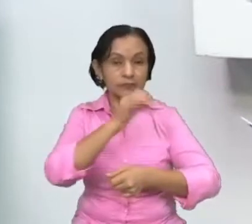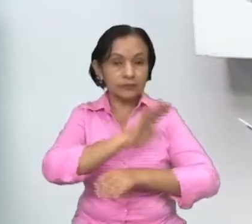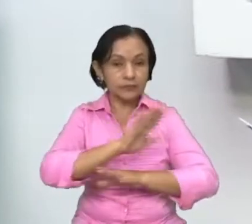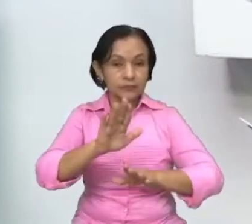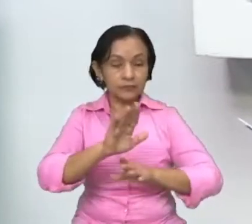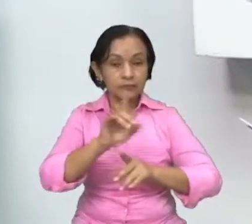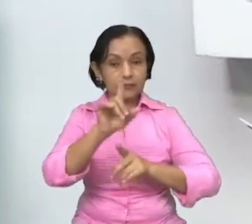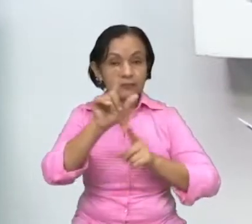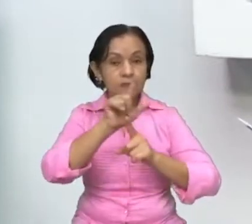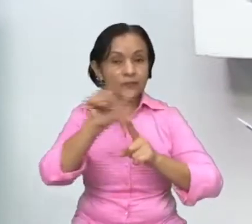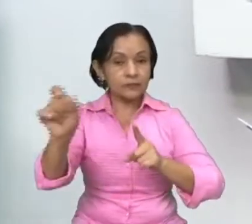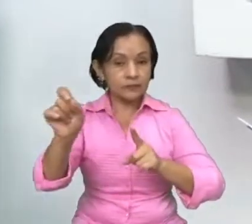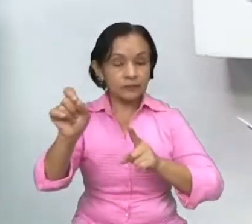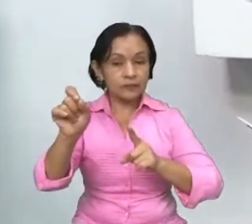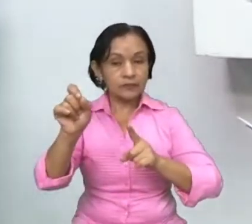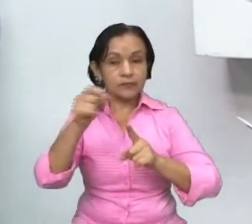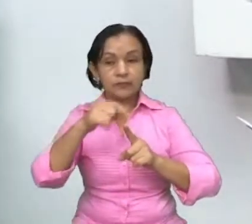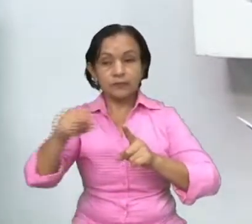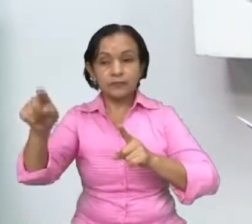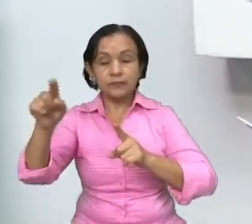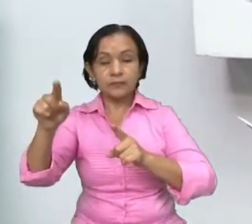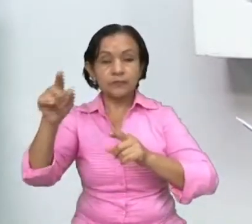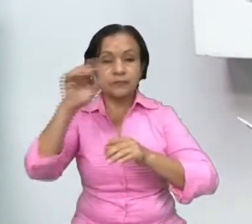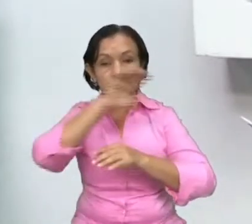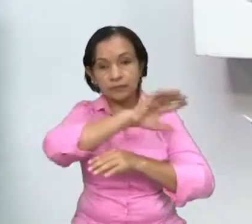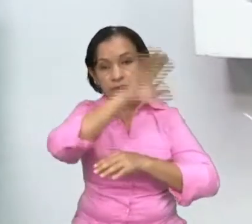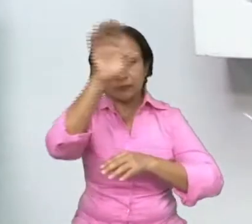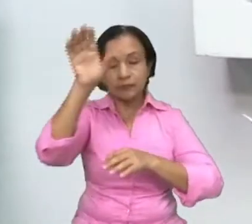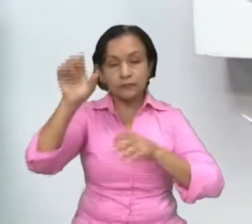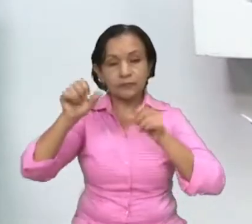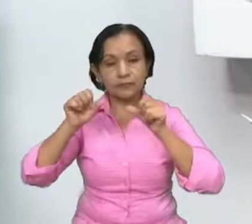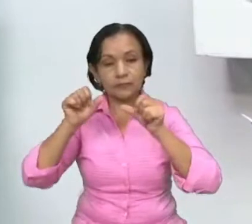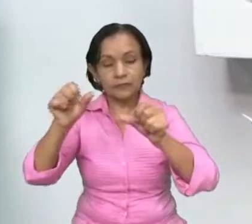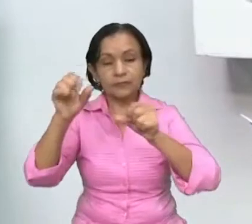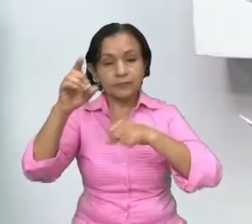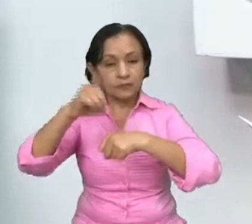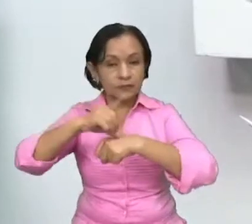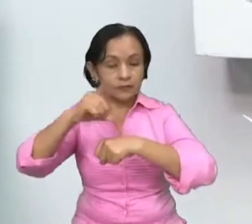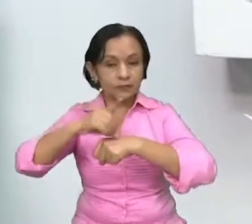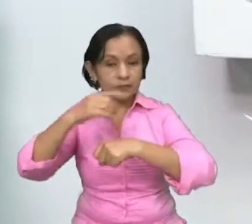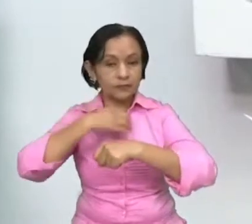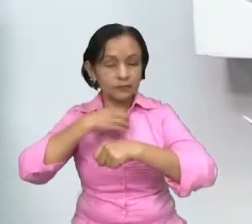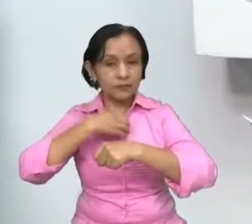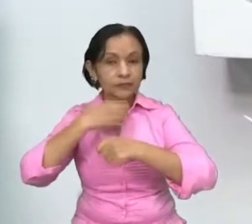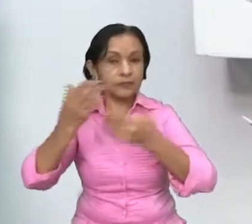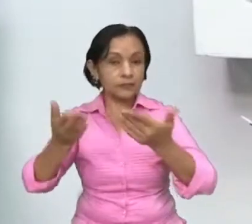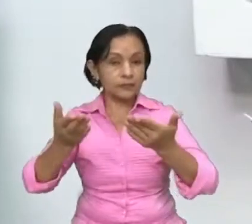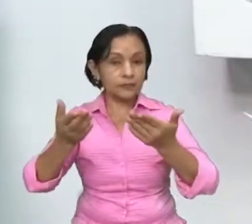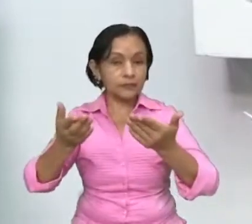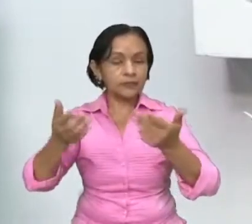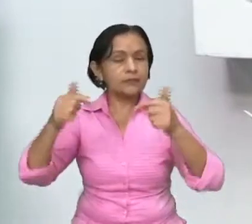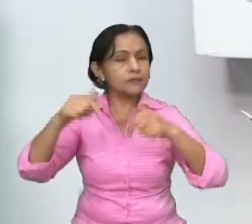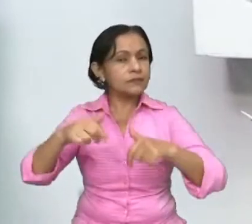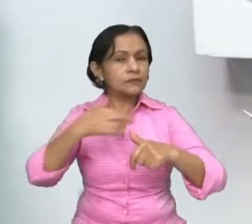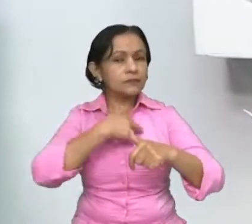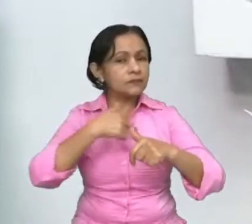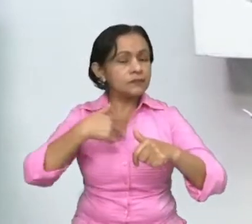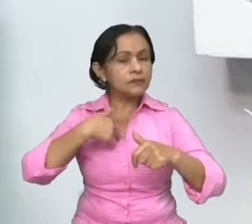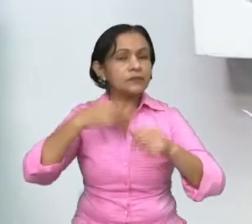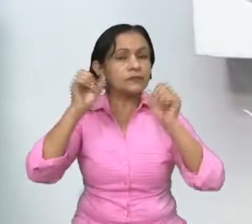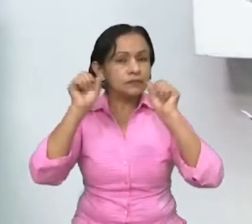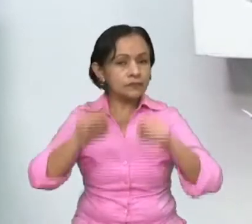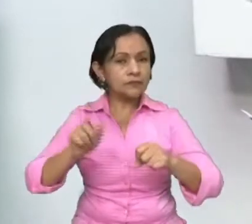después de un periodo de 1 mes regresan a su unidad departamental para el seguimiento por el médico perinatólogo. Hasta este momento nosotros